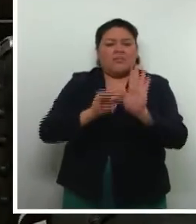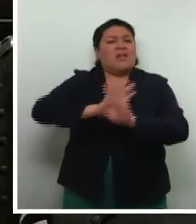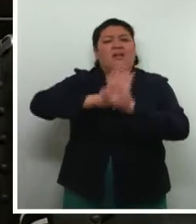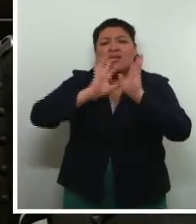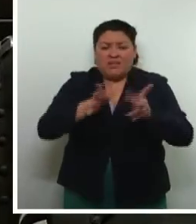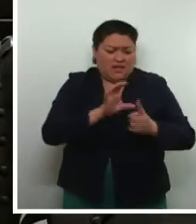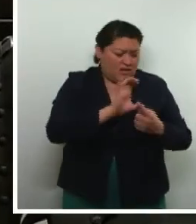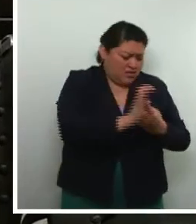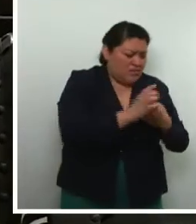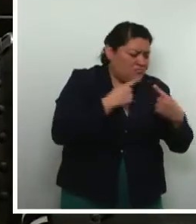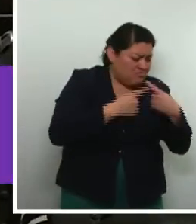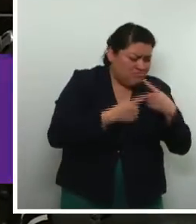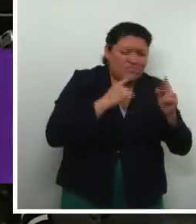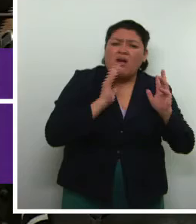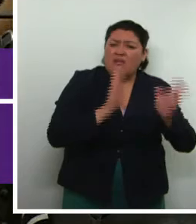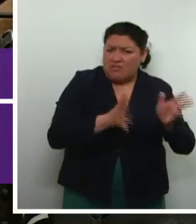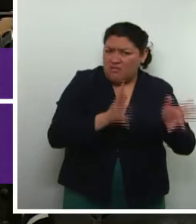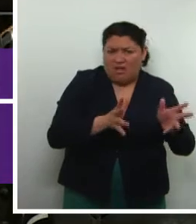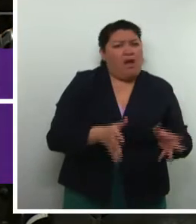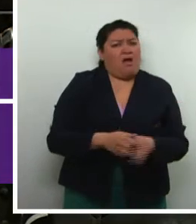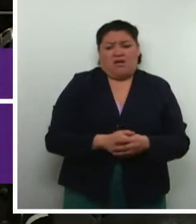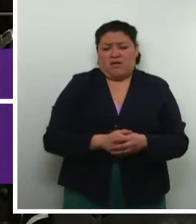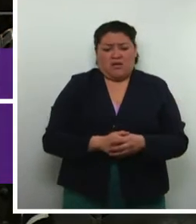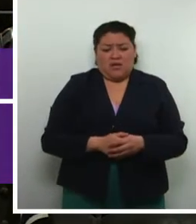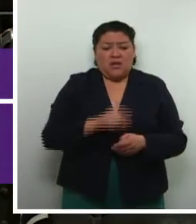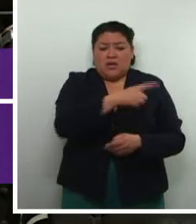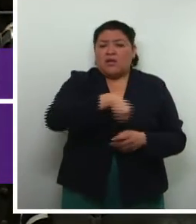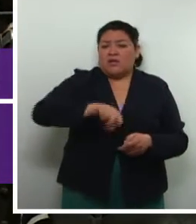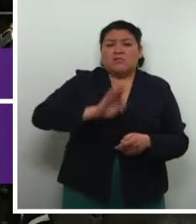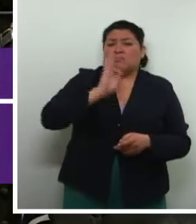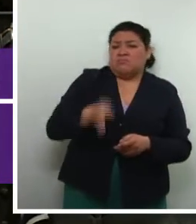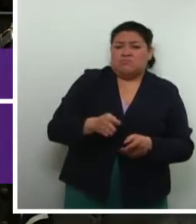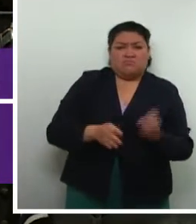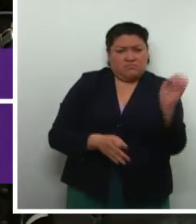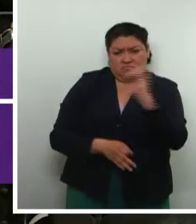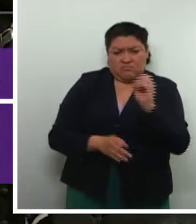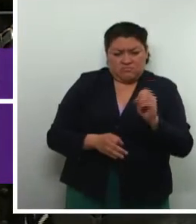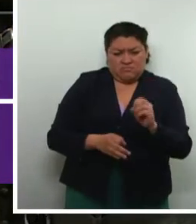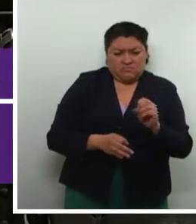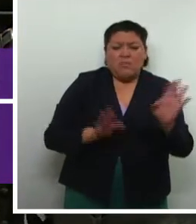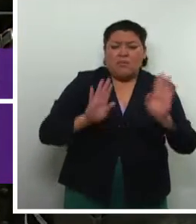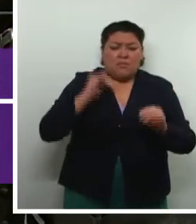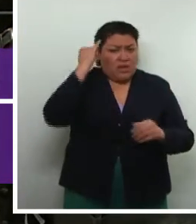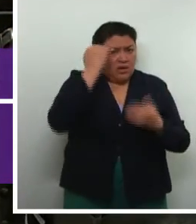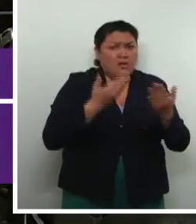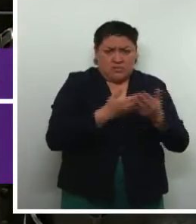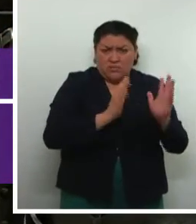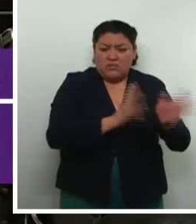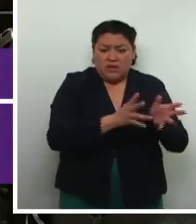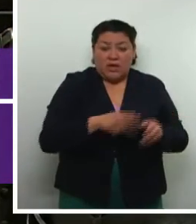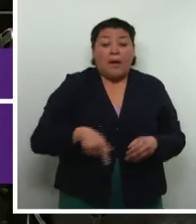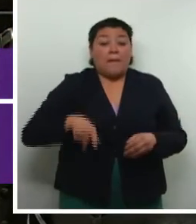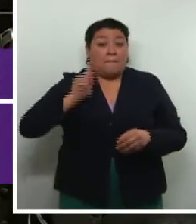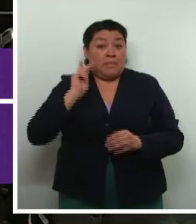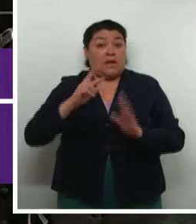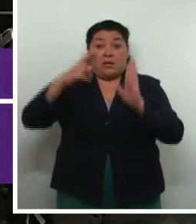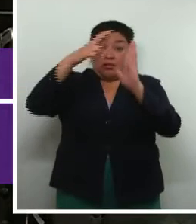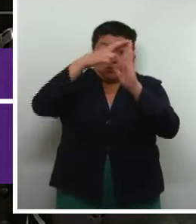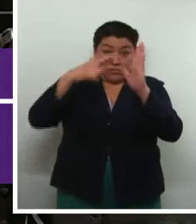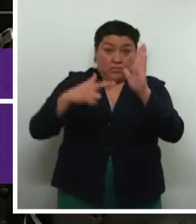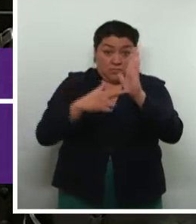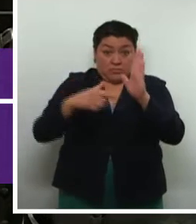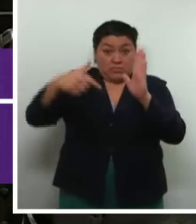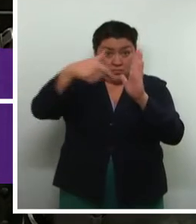la comisión, no fueron aceptadas. Sin embargo, de acuerdo a los lineamientos con